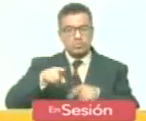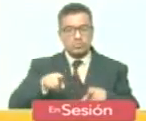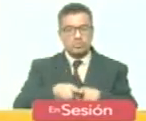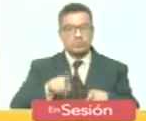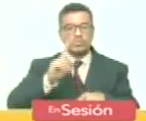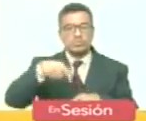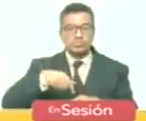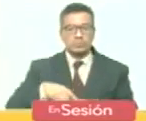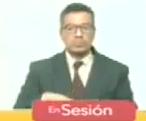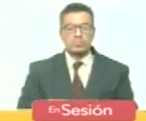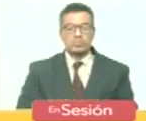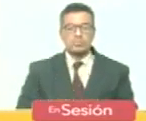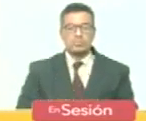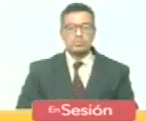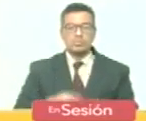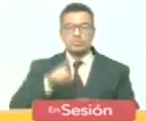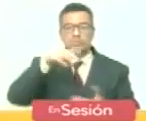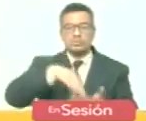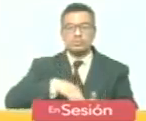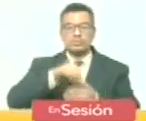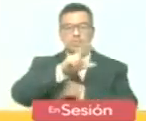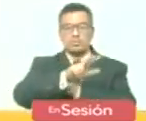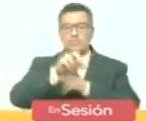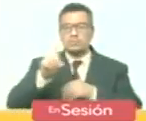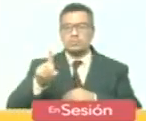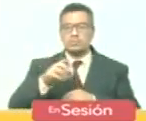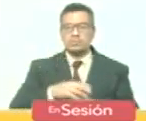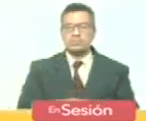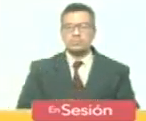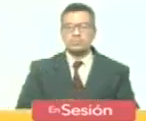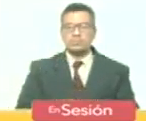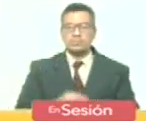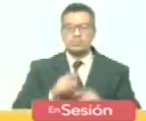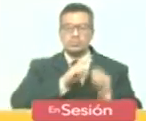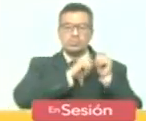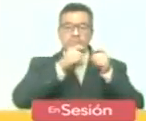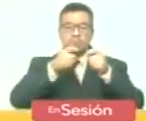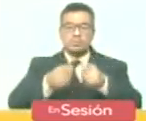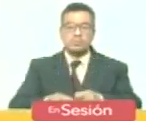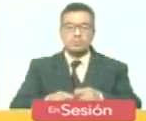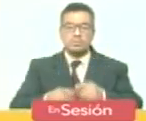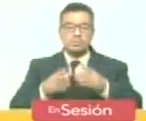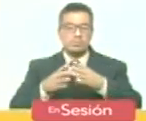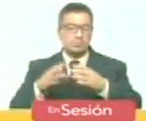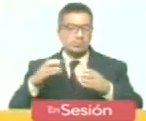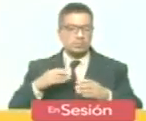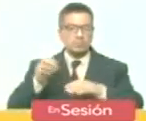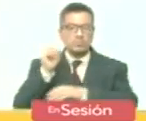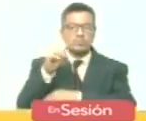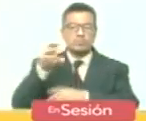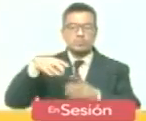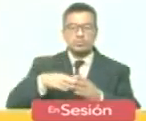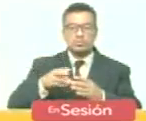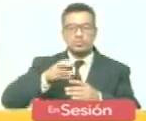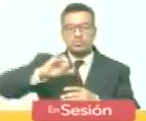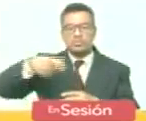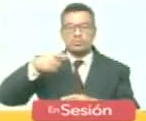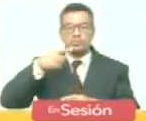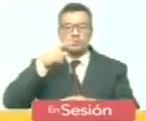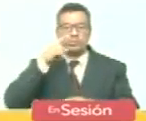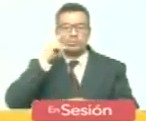ocurrió también cuando en 1931 fue designado como senador del Congreso por Juan Vicente